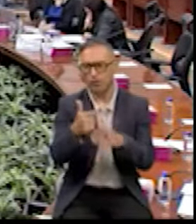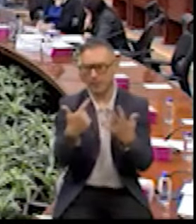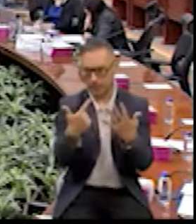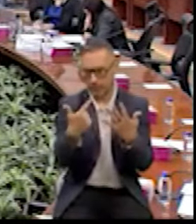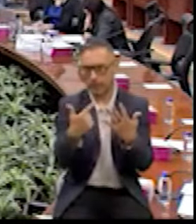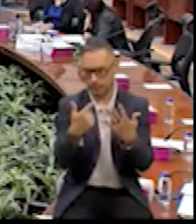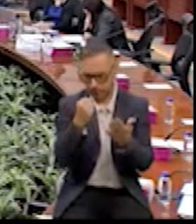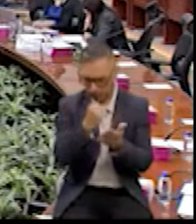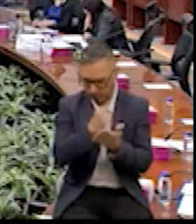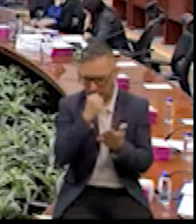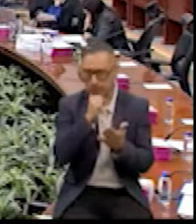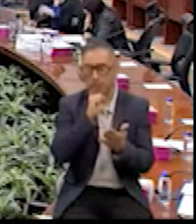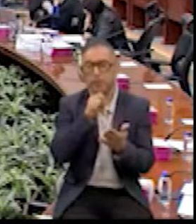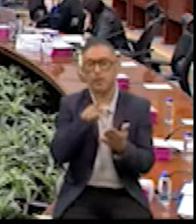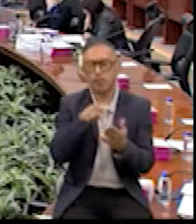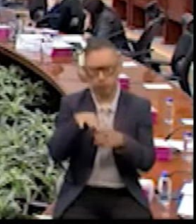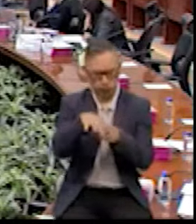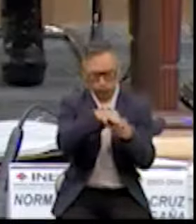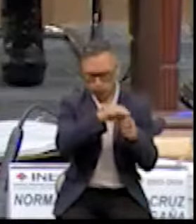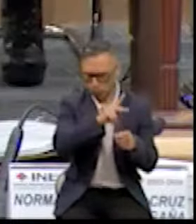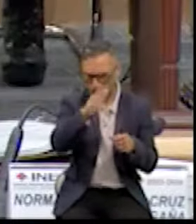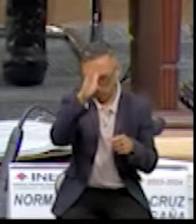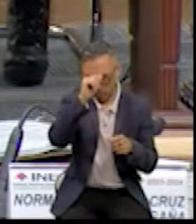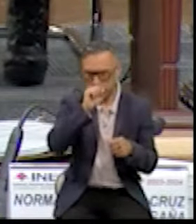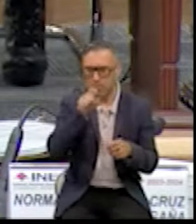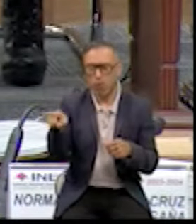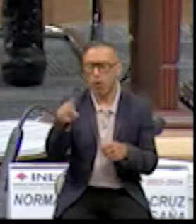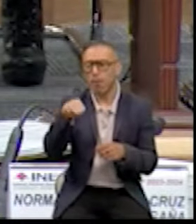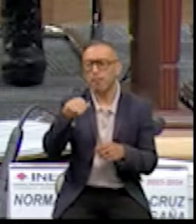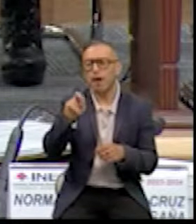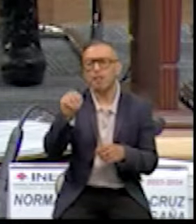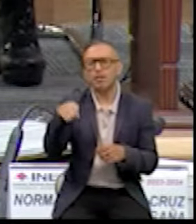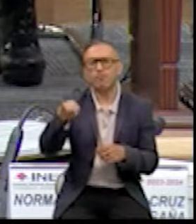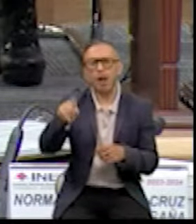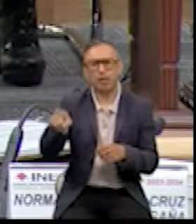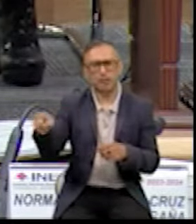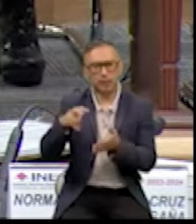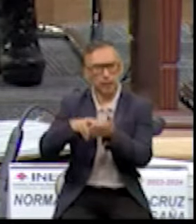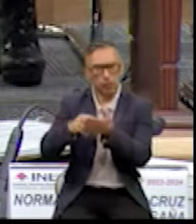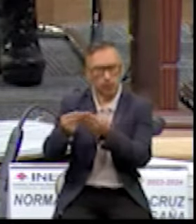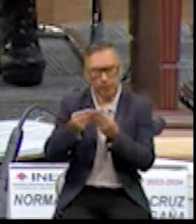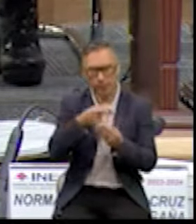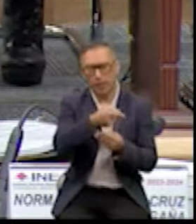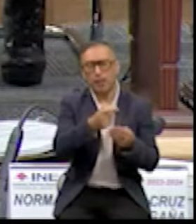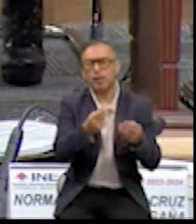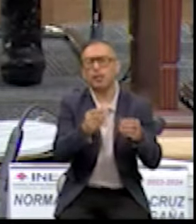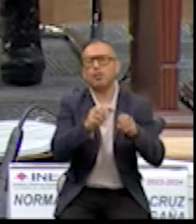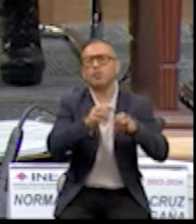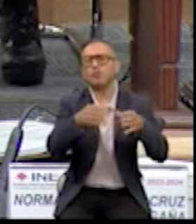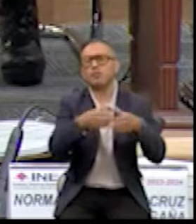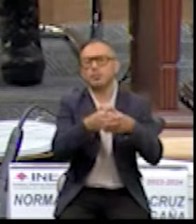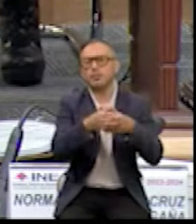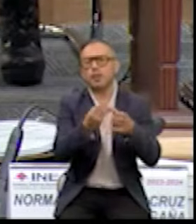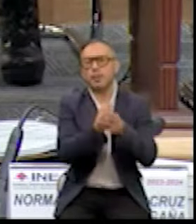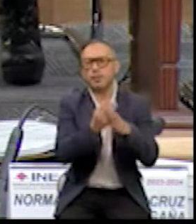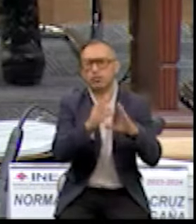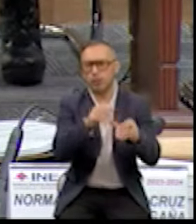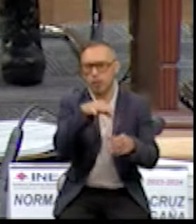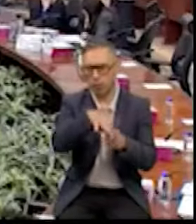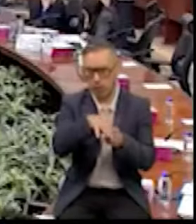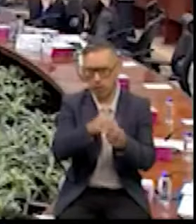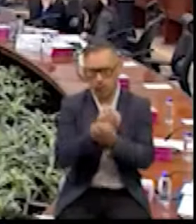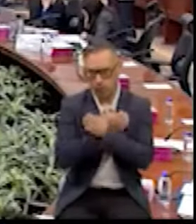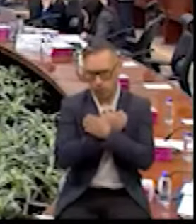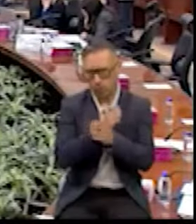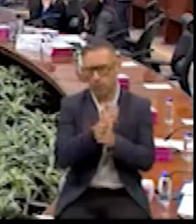entonces va a hacer campaña desde la gobernatura de Nuevo León, va a hacer campaña en contra del Frente Amplio por México, porque va a decir que fue el PRIAN el que lo bloqueó, ta, ta,